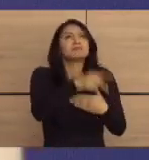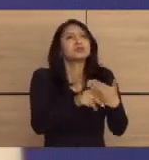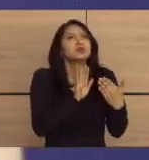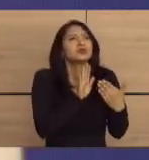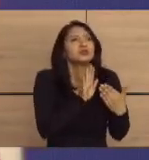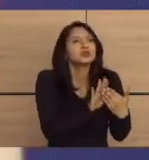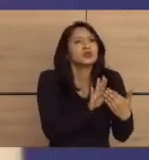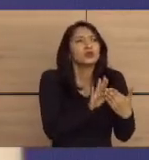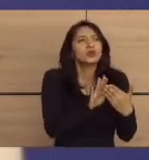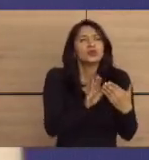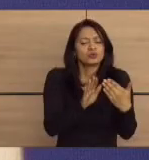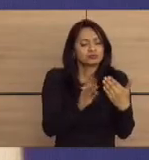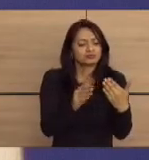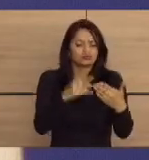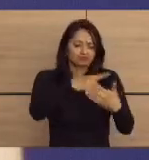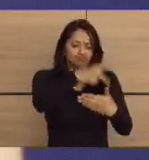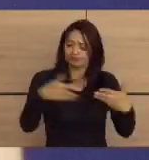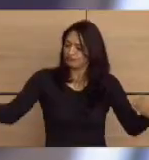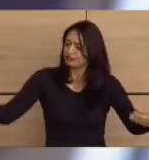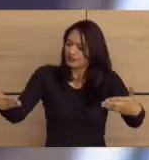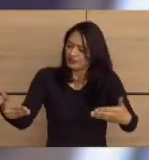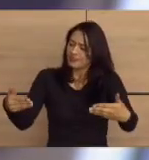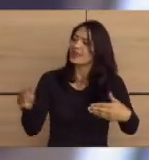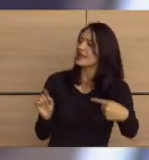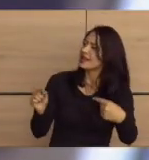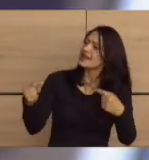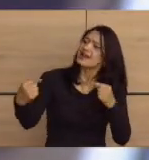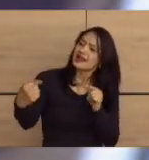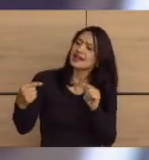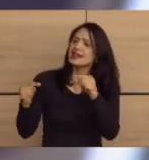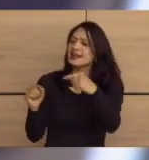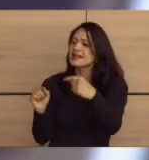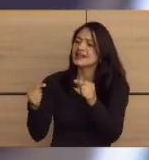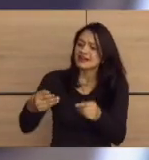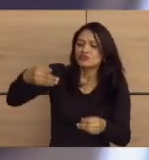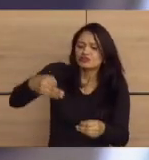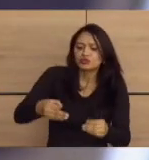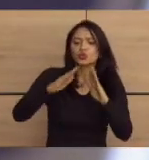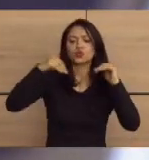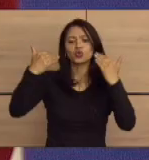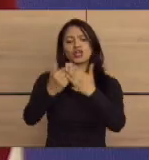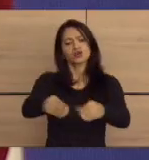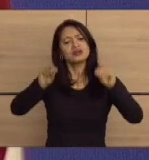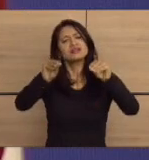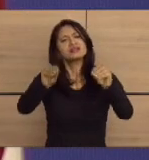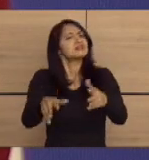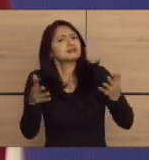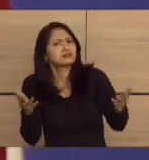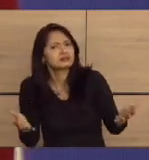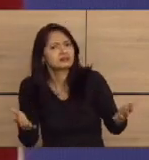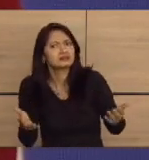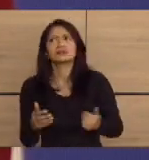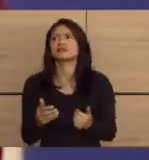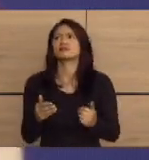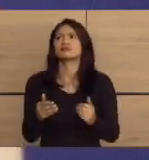ponerse a debatir y se pudieran ver qué se está enseñando allí, ¿sí? Más allá